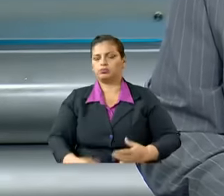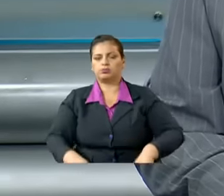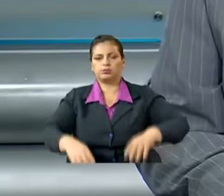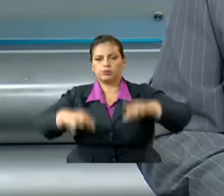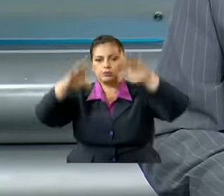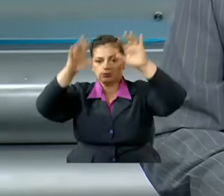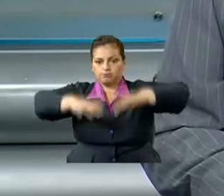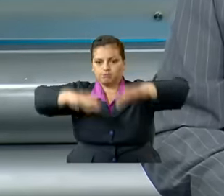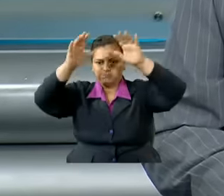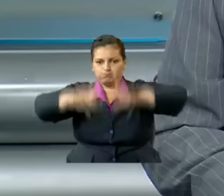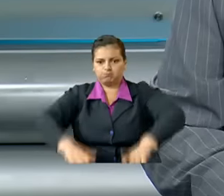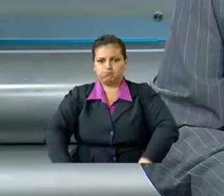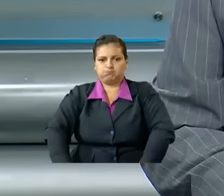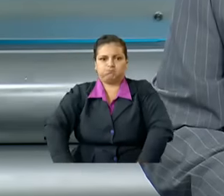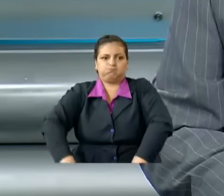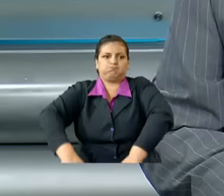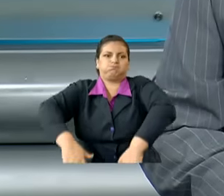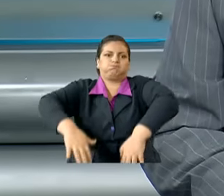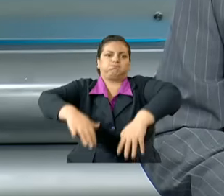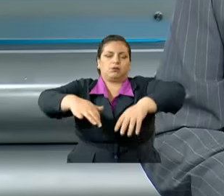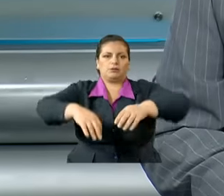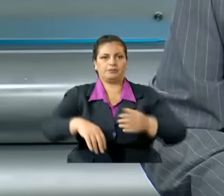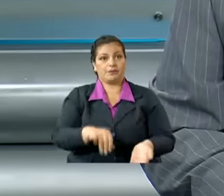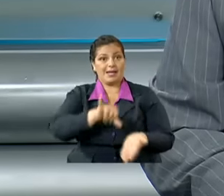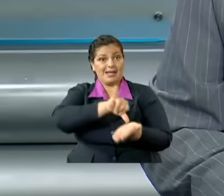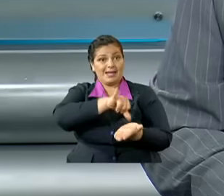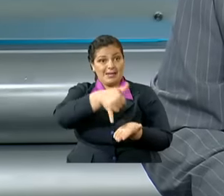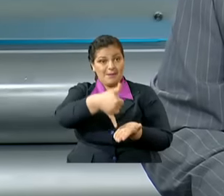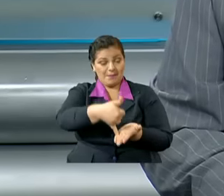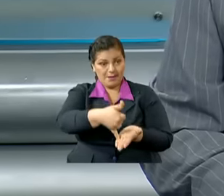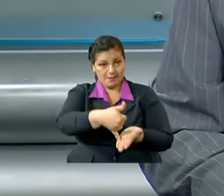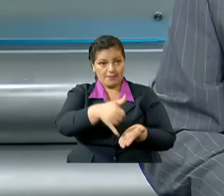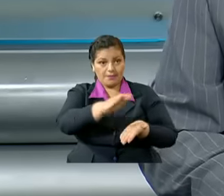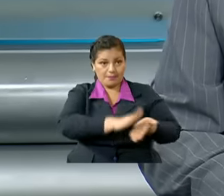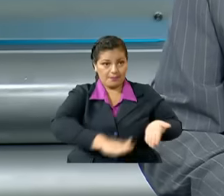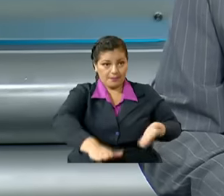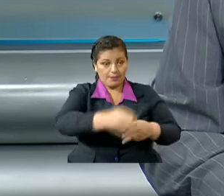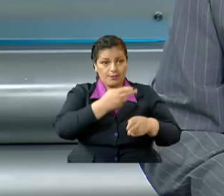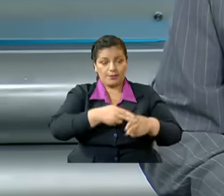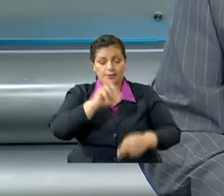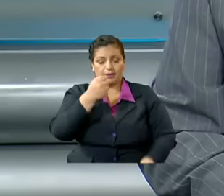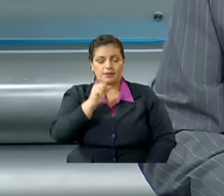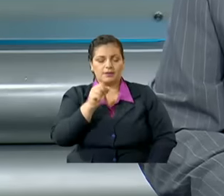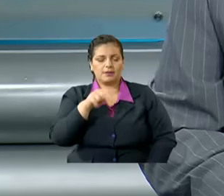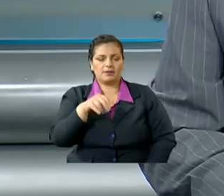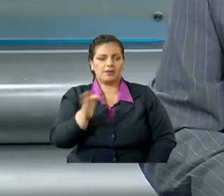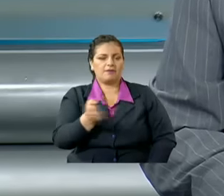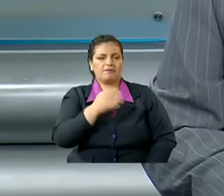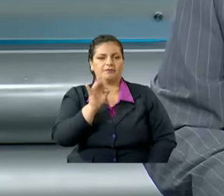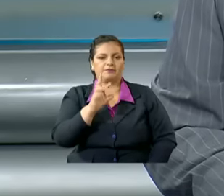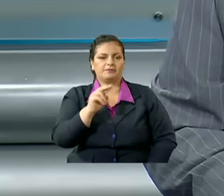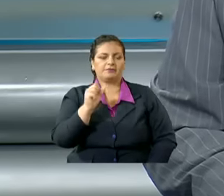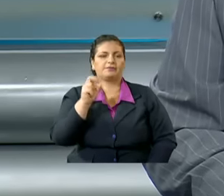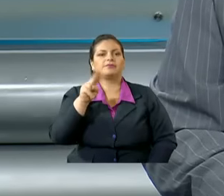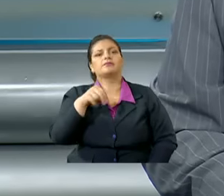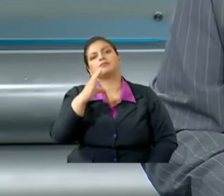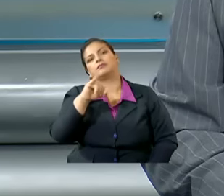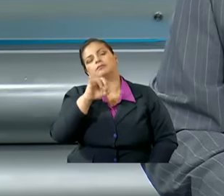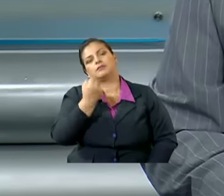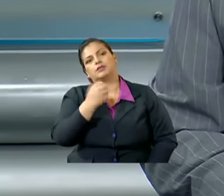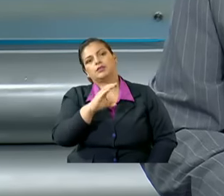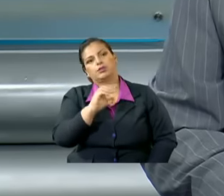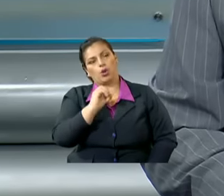Jipijapa, algunos habitantes del sector de San Francisco perdieron los techos de sus viviendas y varias hectáreas de cultivo